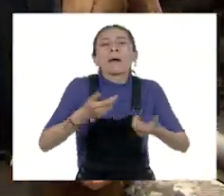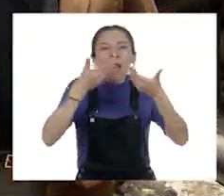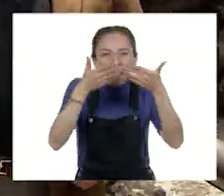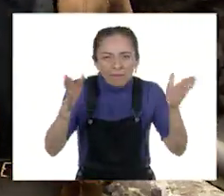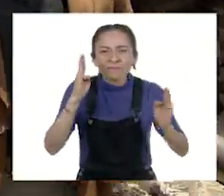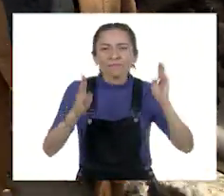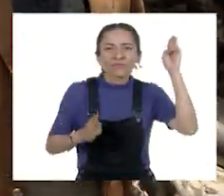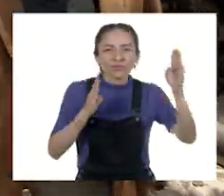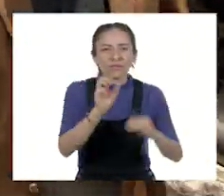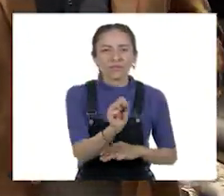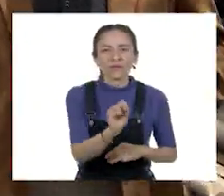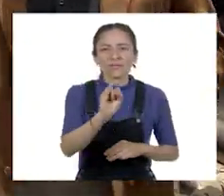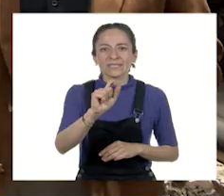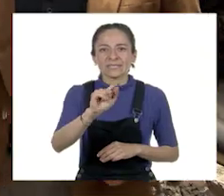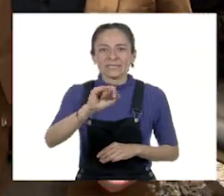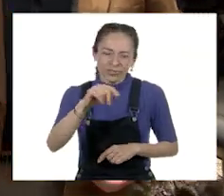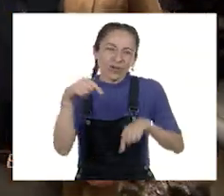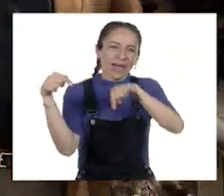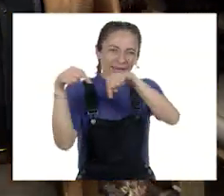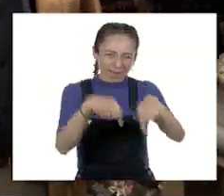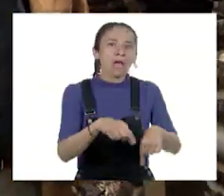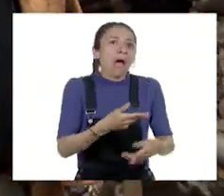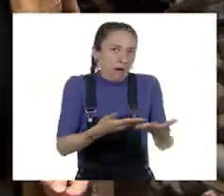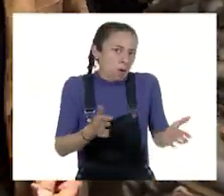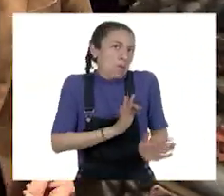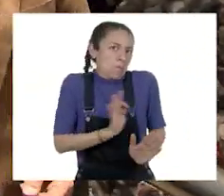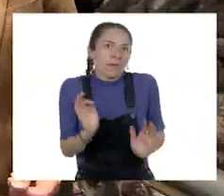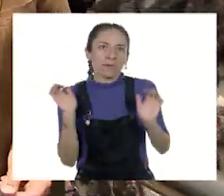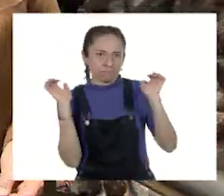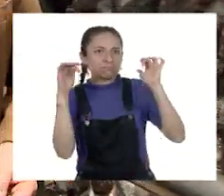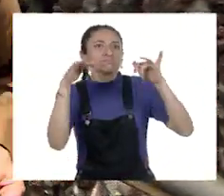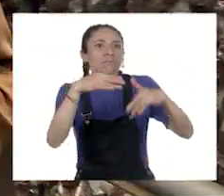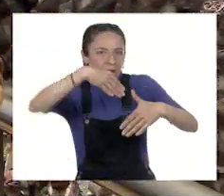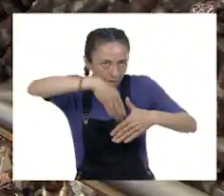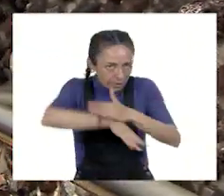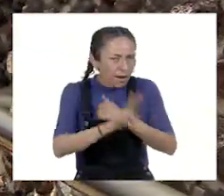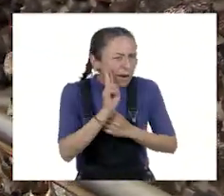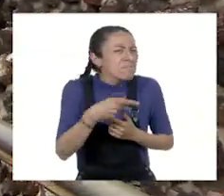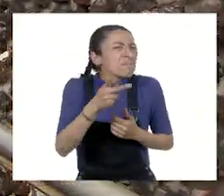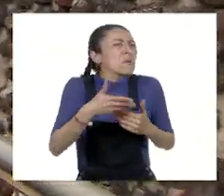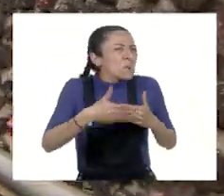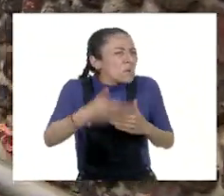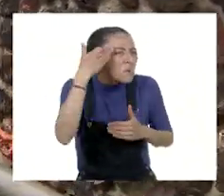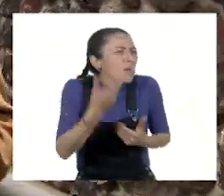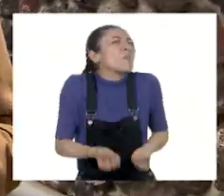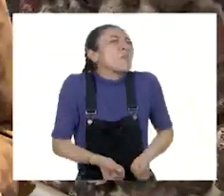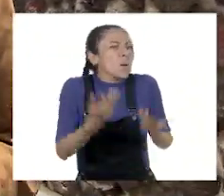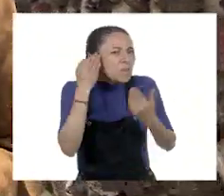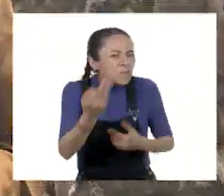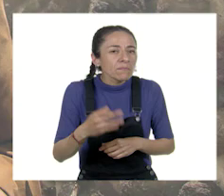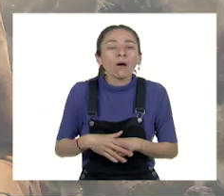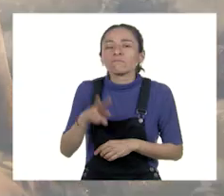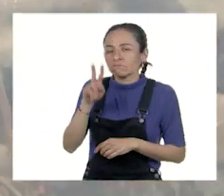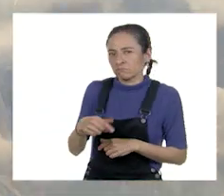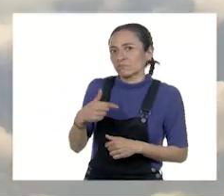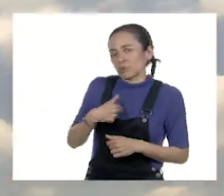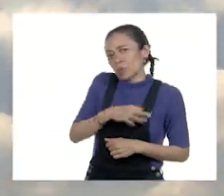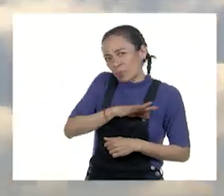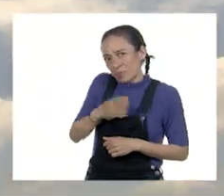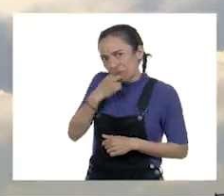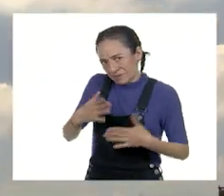podemos todos acceder? Claro, mira, esas excavaciones en las que además, debo decirlo, tuve el gusto de